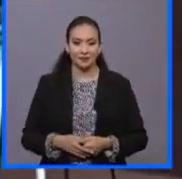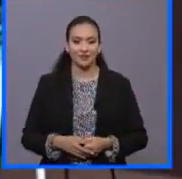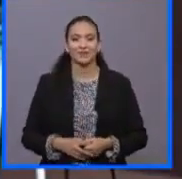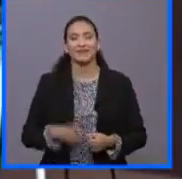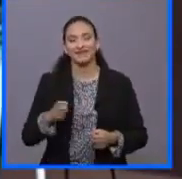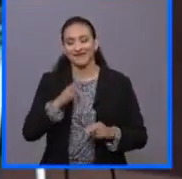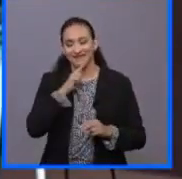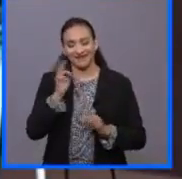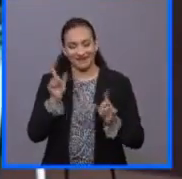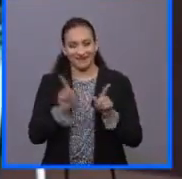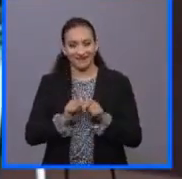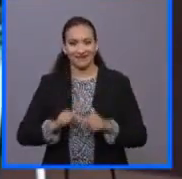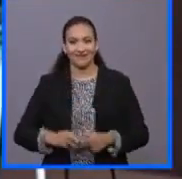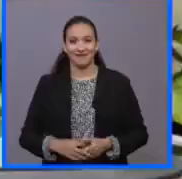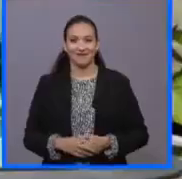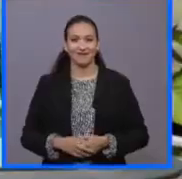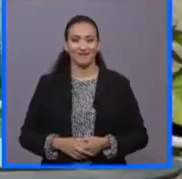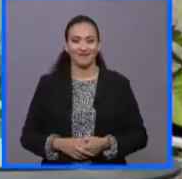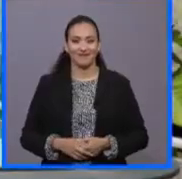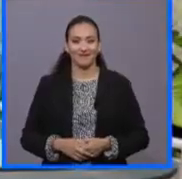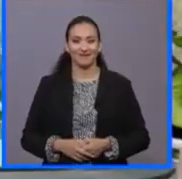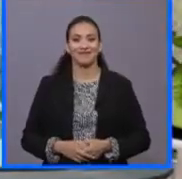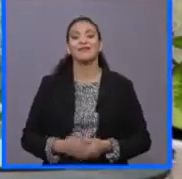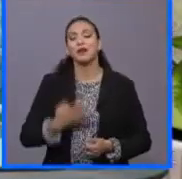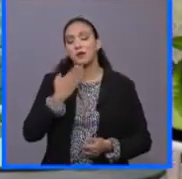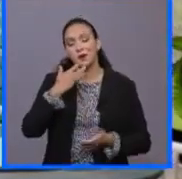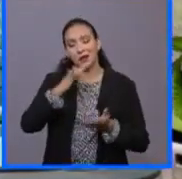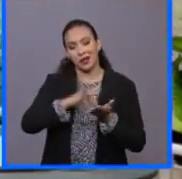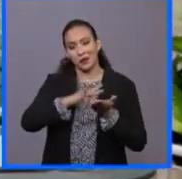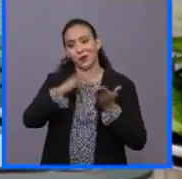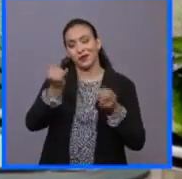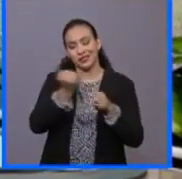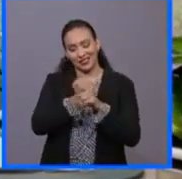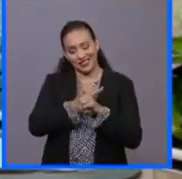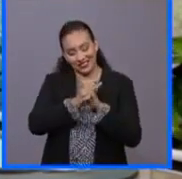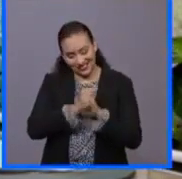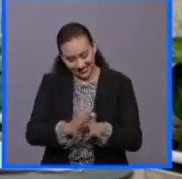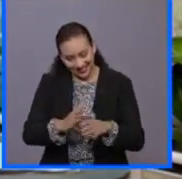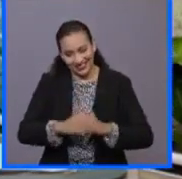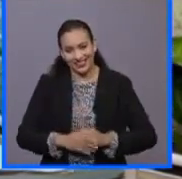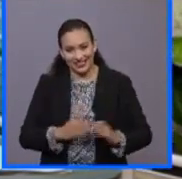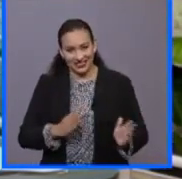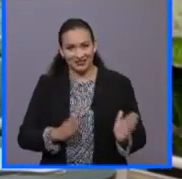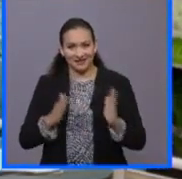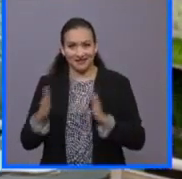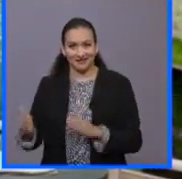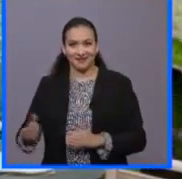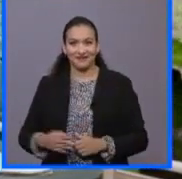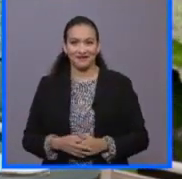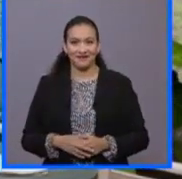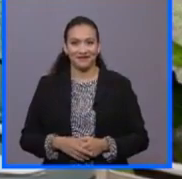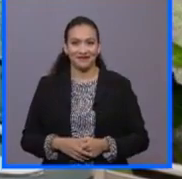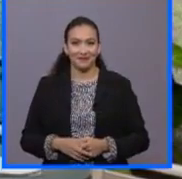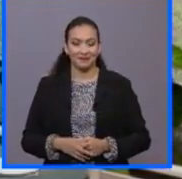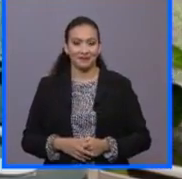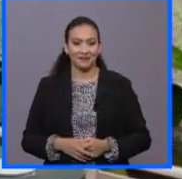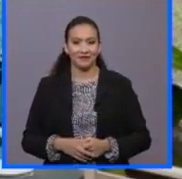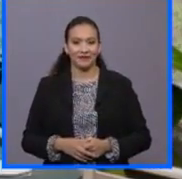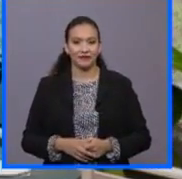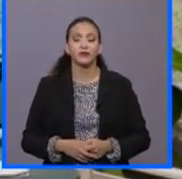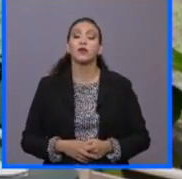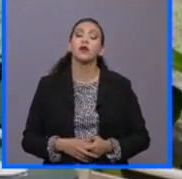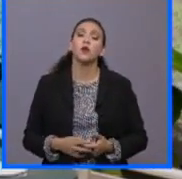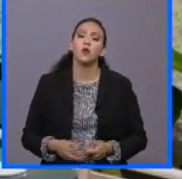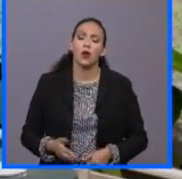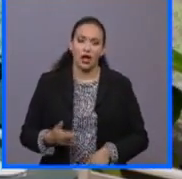Es el reporte que les tenemos. Muchas gracias, Mario. Como siempre, que tengas una excelente tarde. Como un